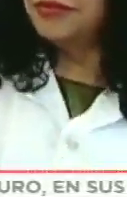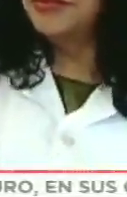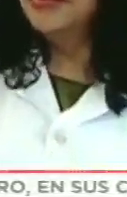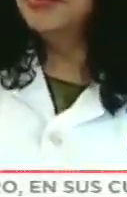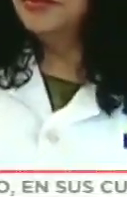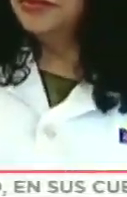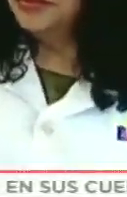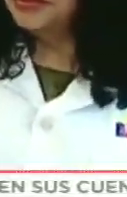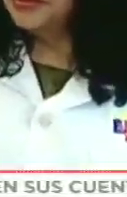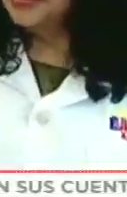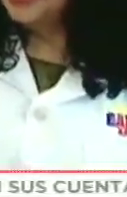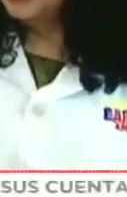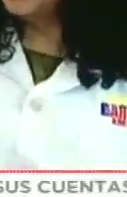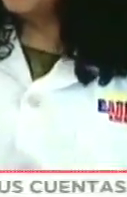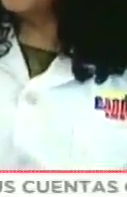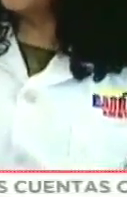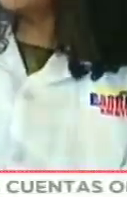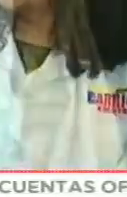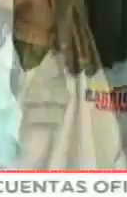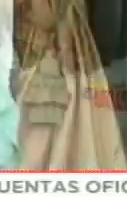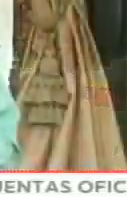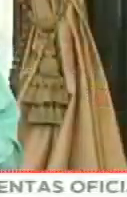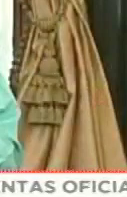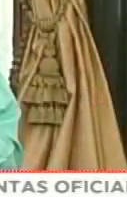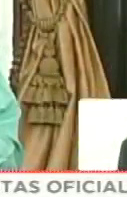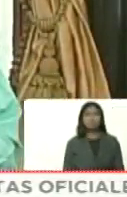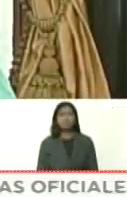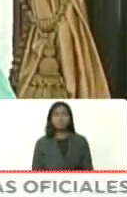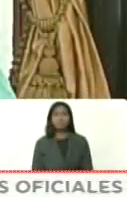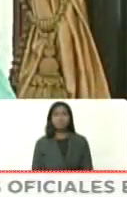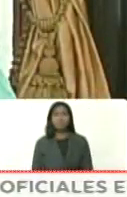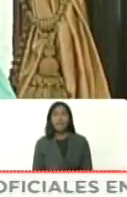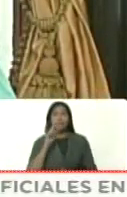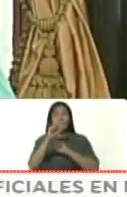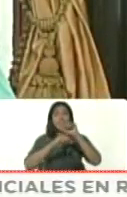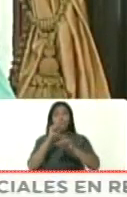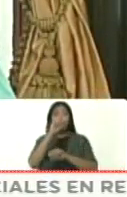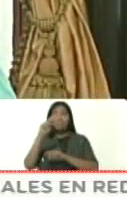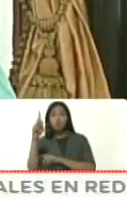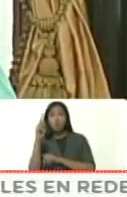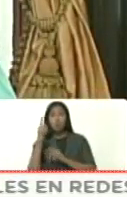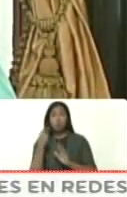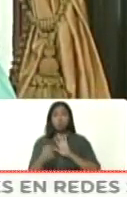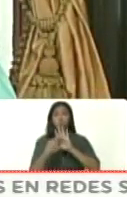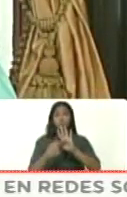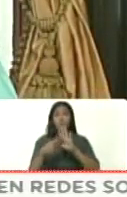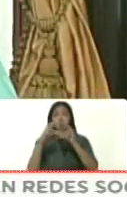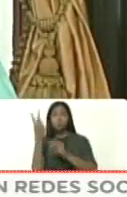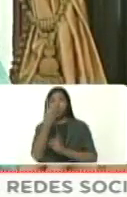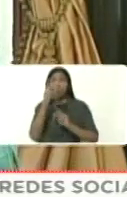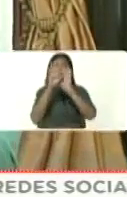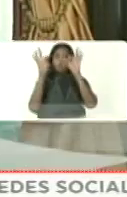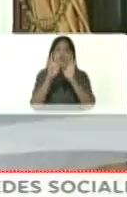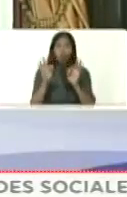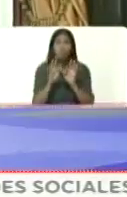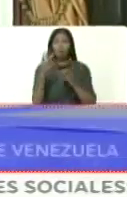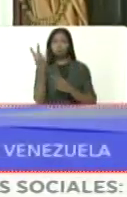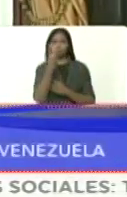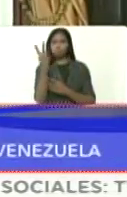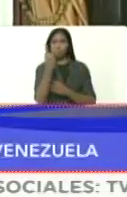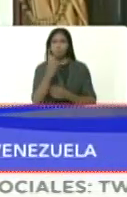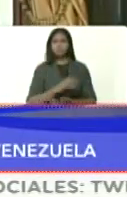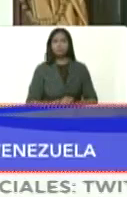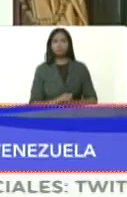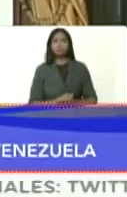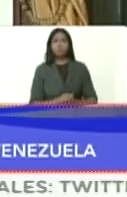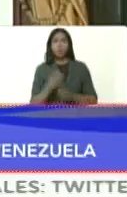Latina, en este siglo XXI, está en disputa dos modelos.